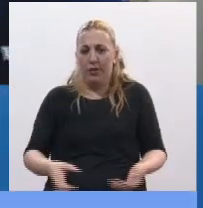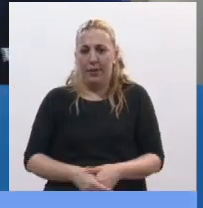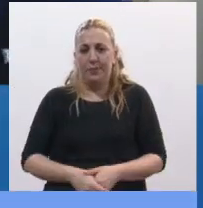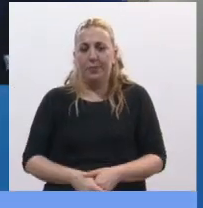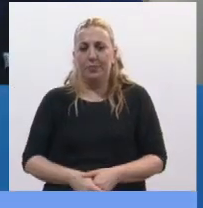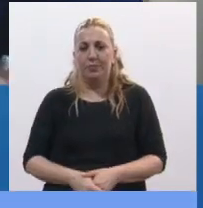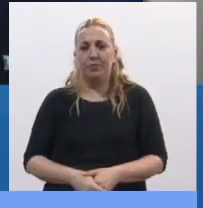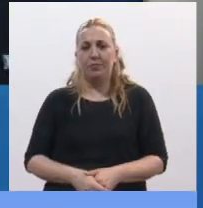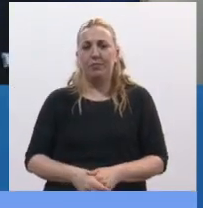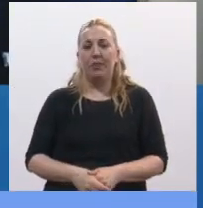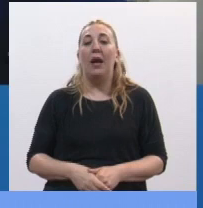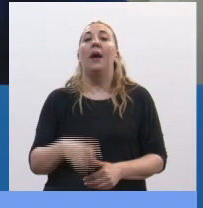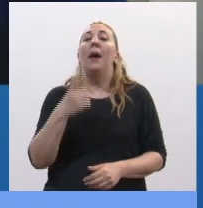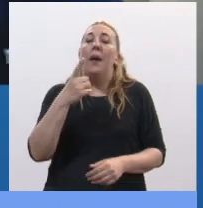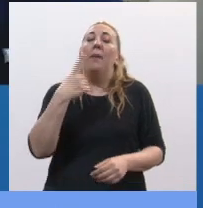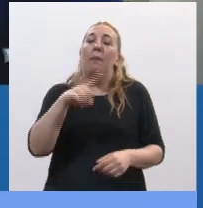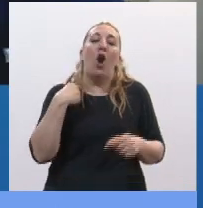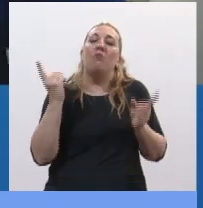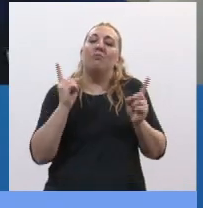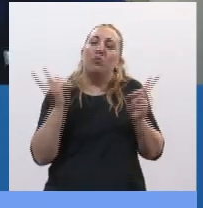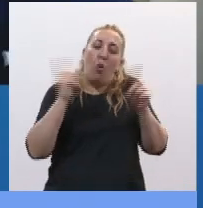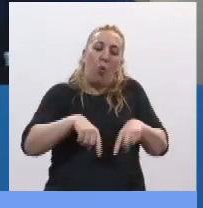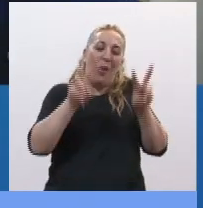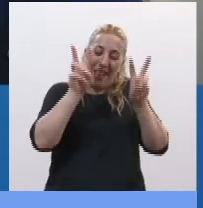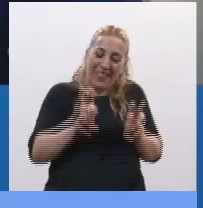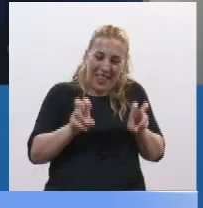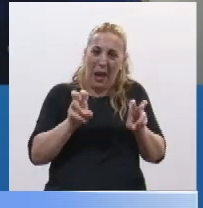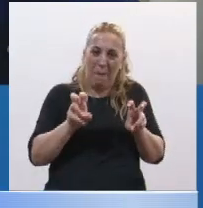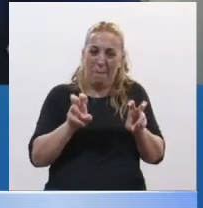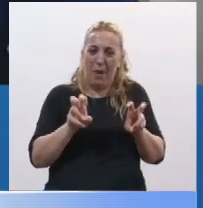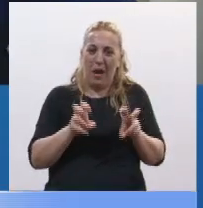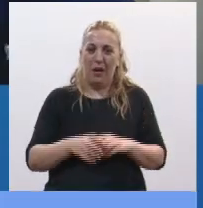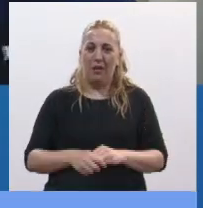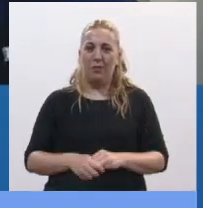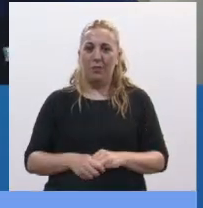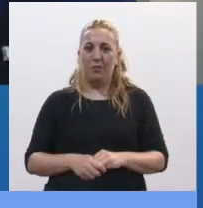Pero volviendo al tema estrictamente que tiene que ver con la propuesta, en verdad,